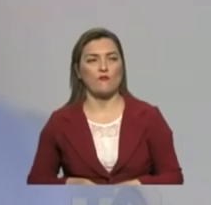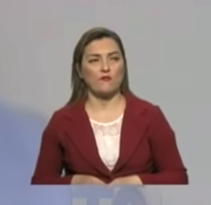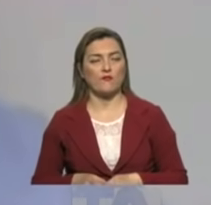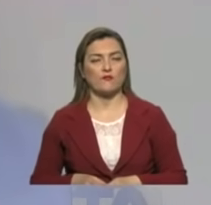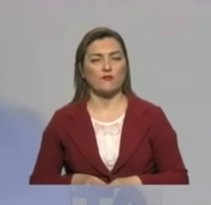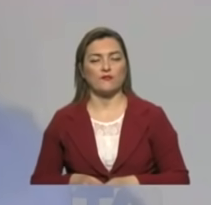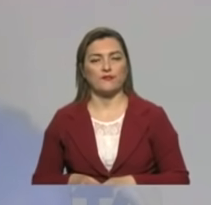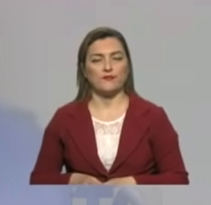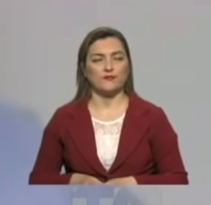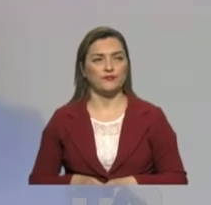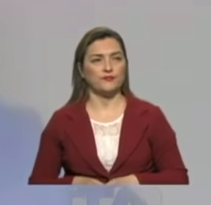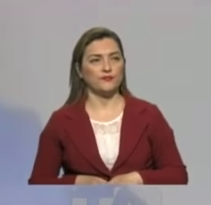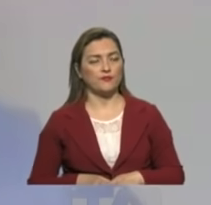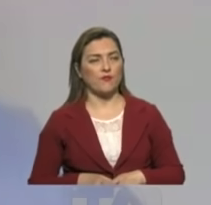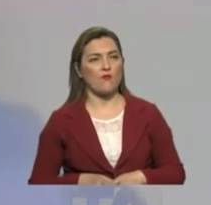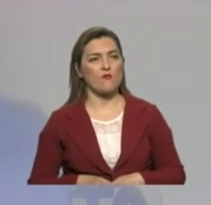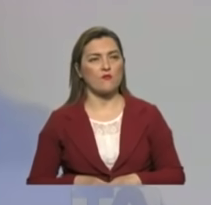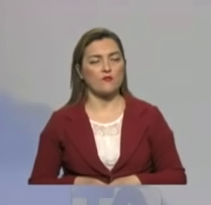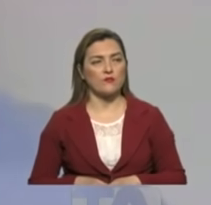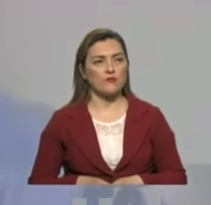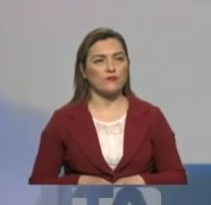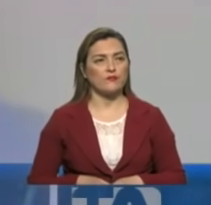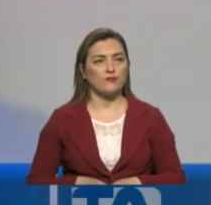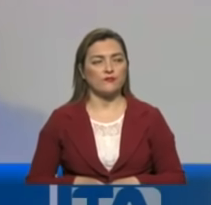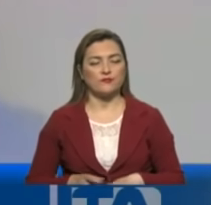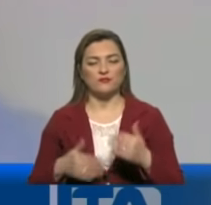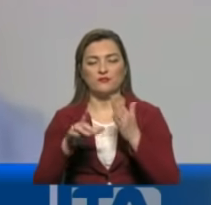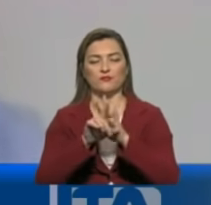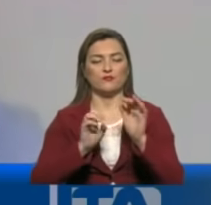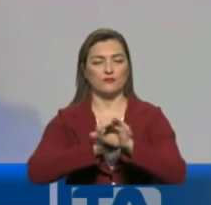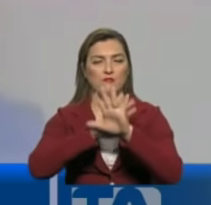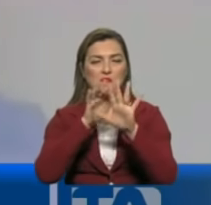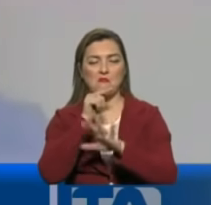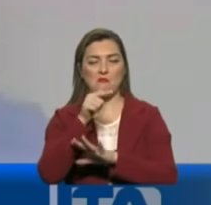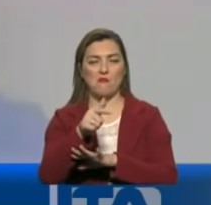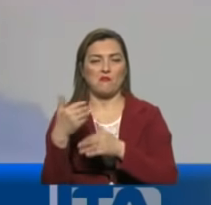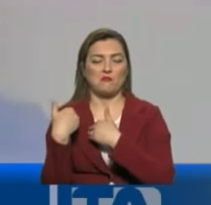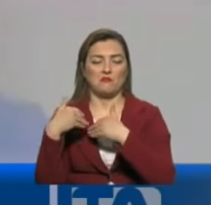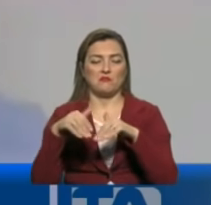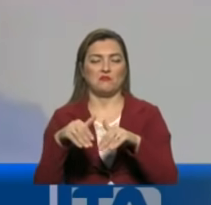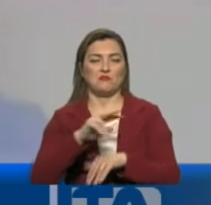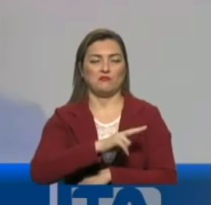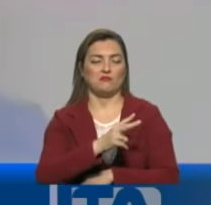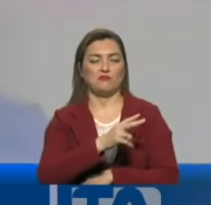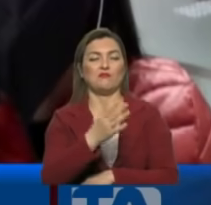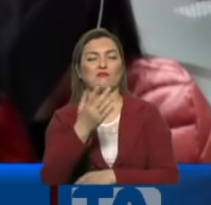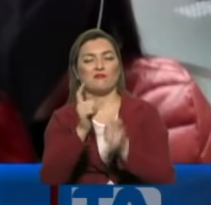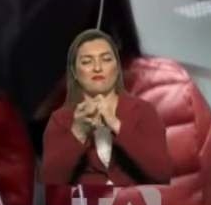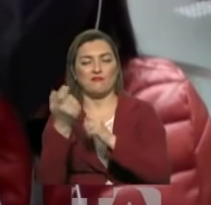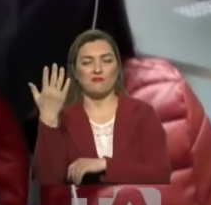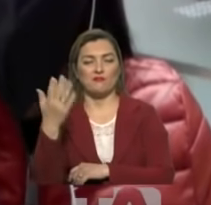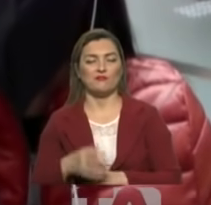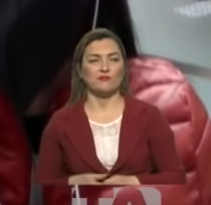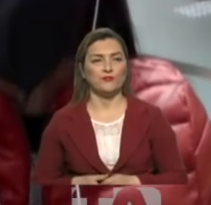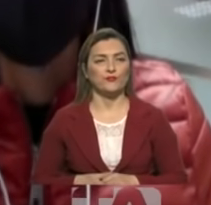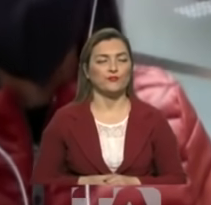y es clarísimo al respecto. Entonces no hay ninguna razón para dudar de a quién le correspondería exceder las funciones de negociado. A decir